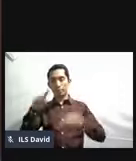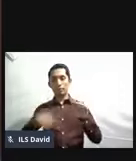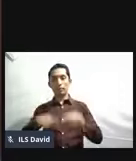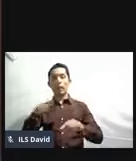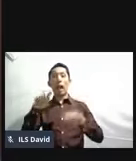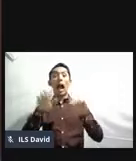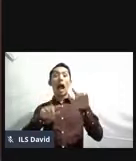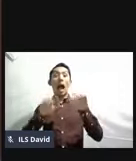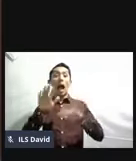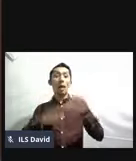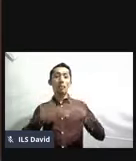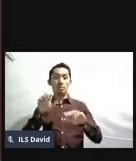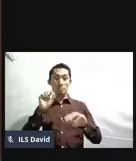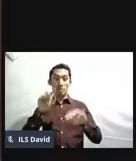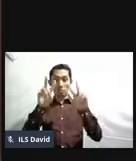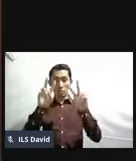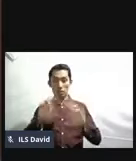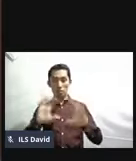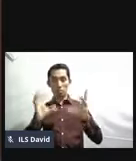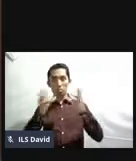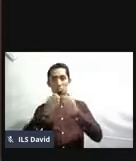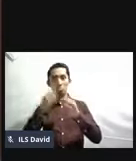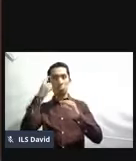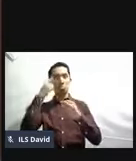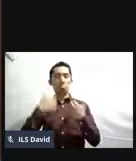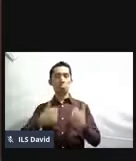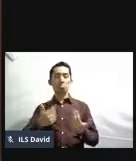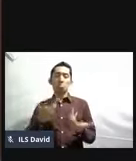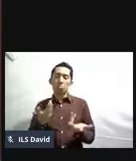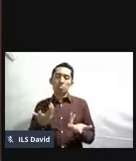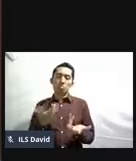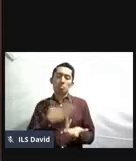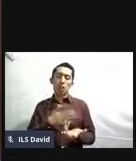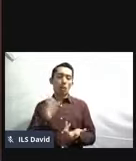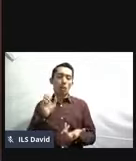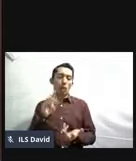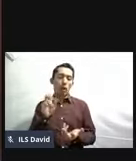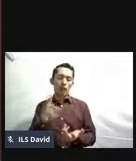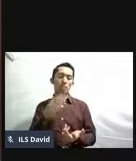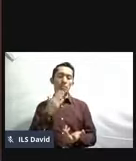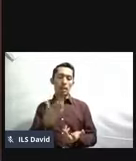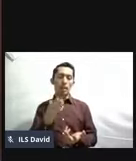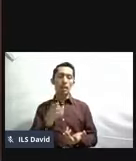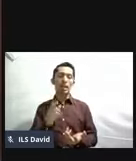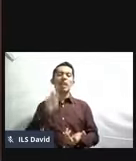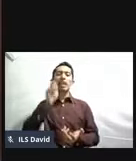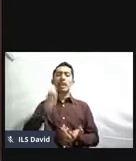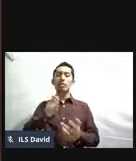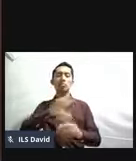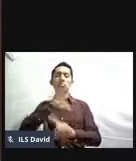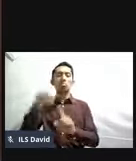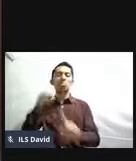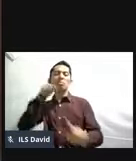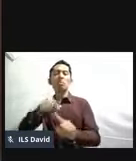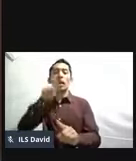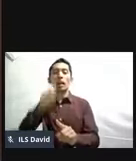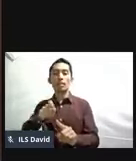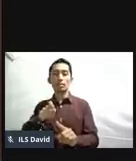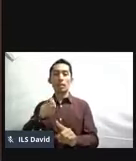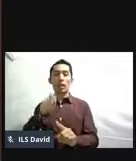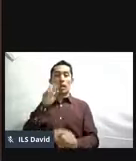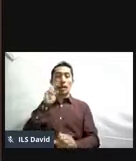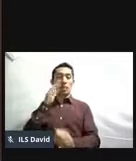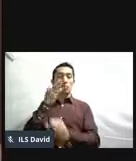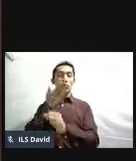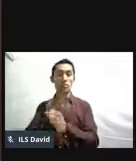convienen, ¿verdad? Y eso, bueno, pues es parte de asumir una obligación, mas no